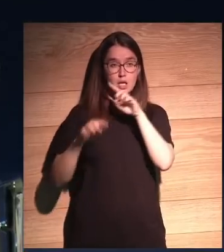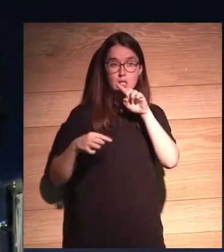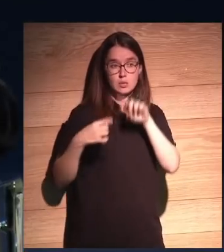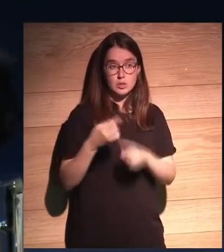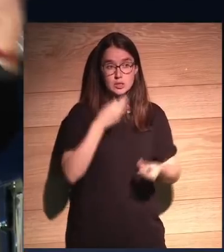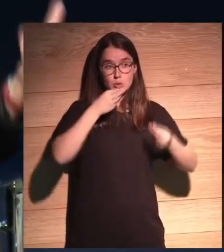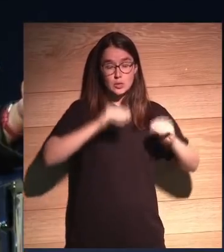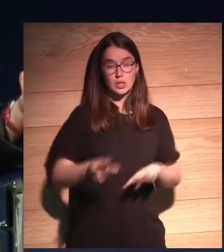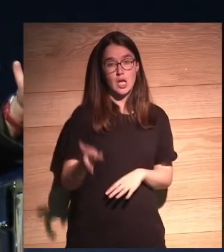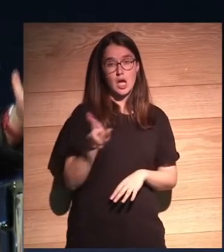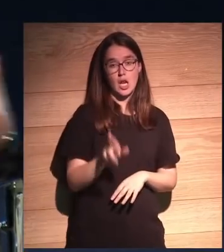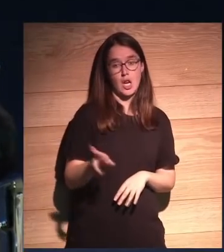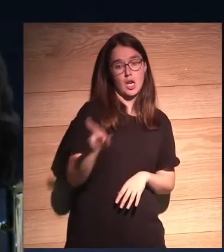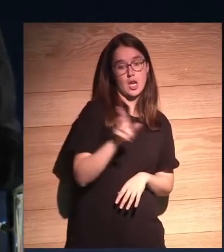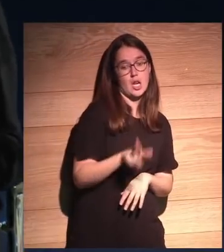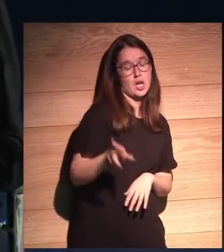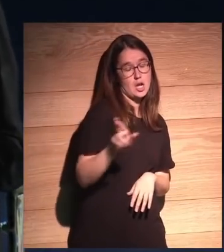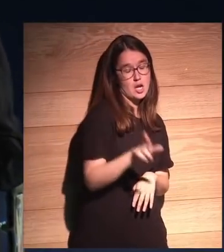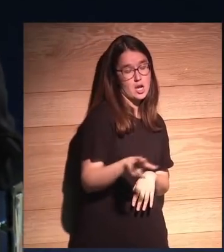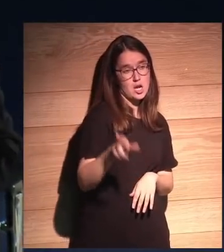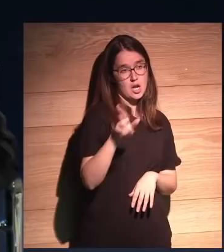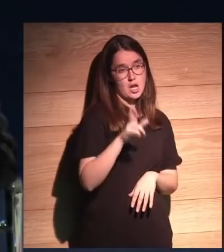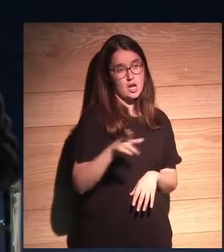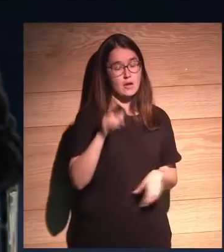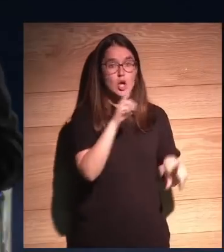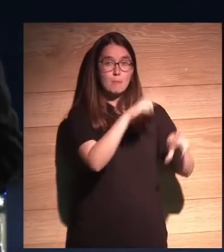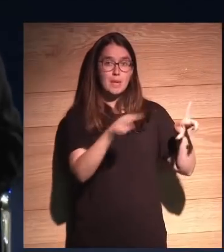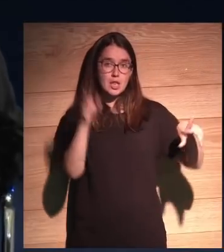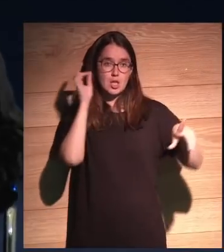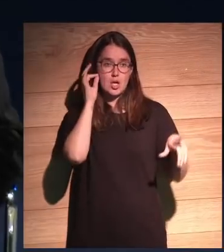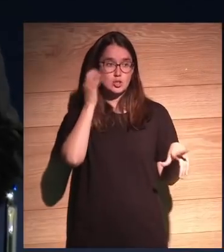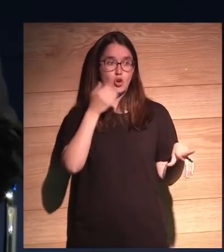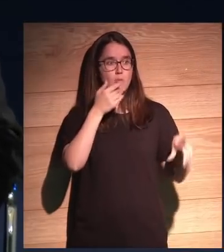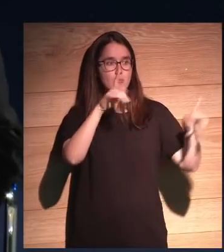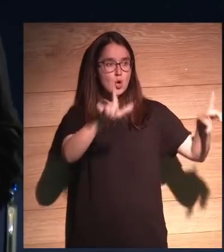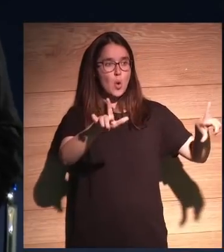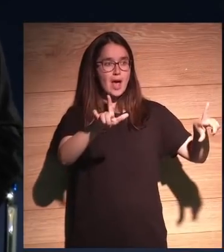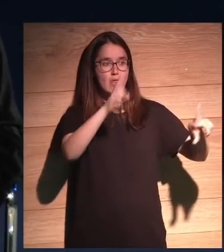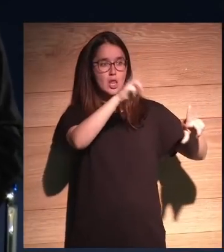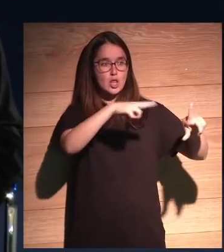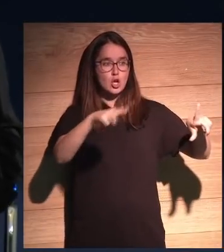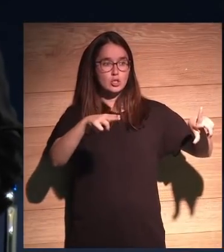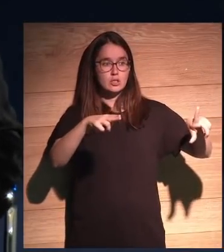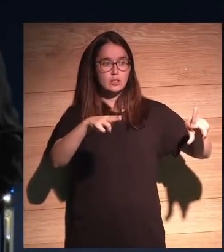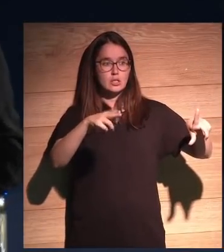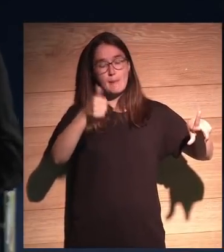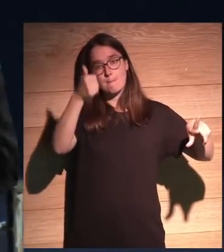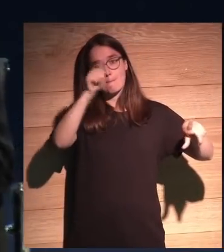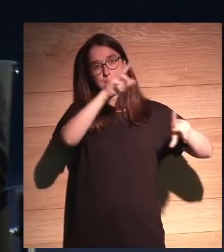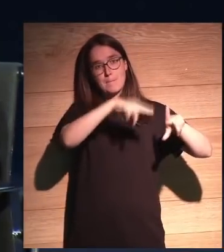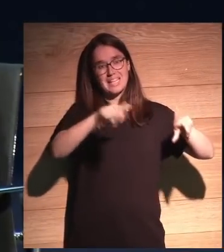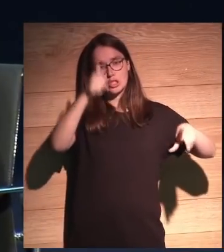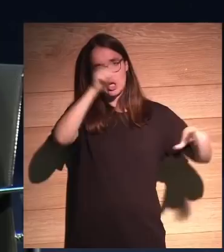esta es una historia que se repite mucho con las pintoras, pasan como cuadros de los